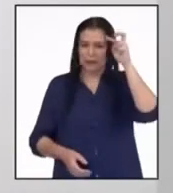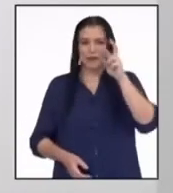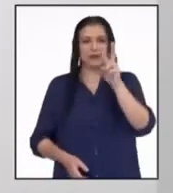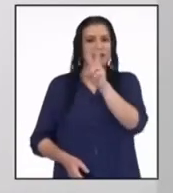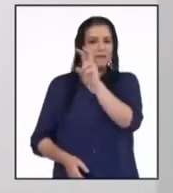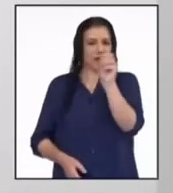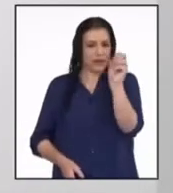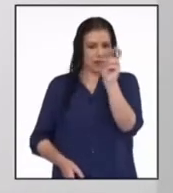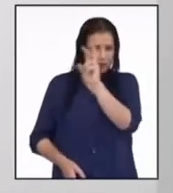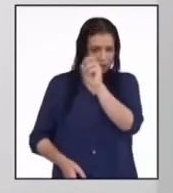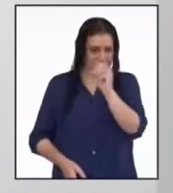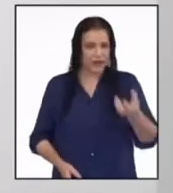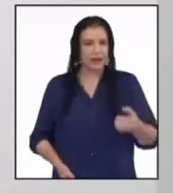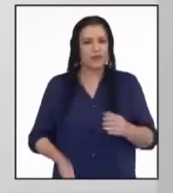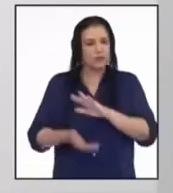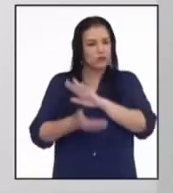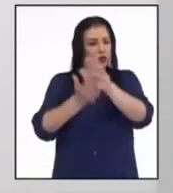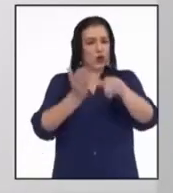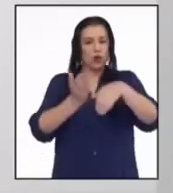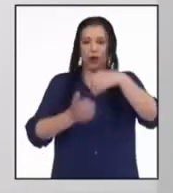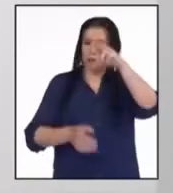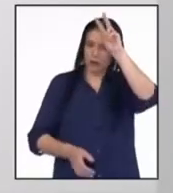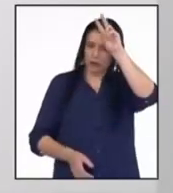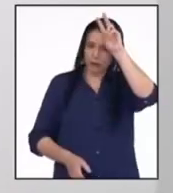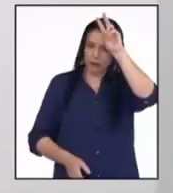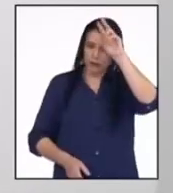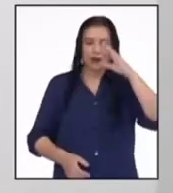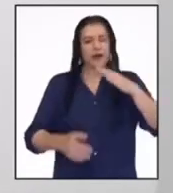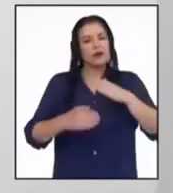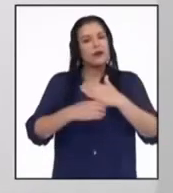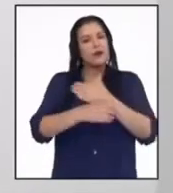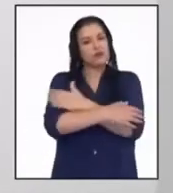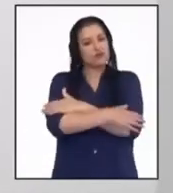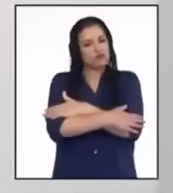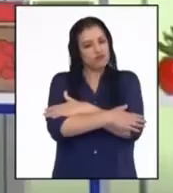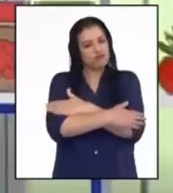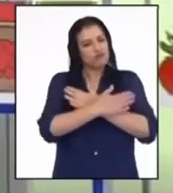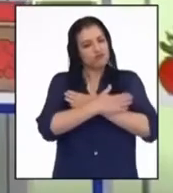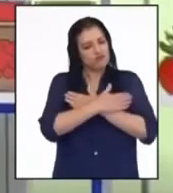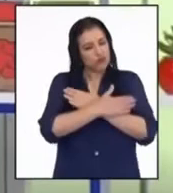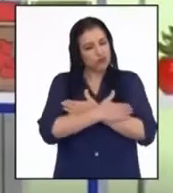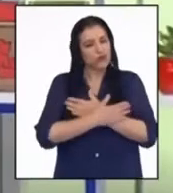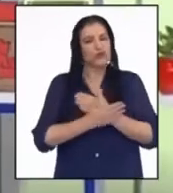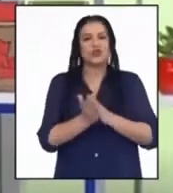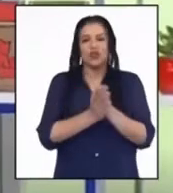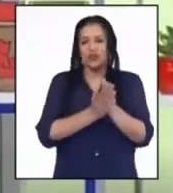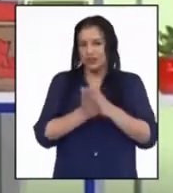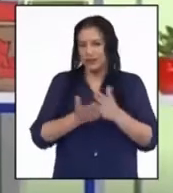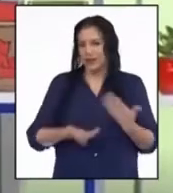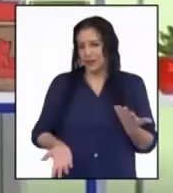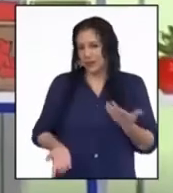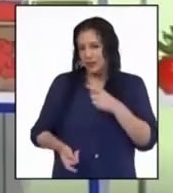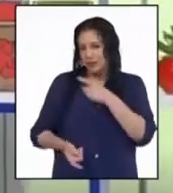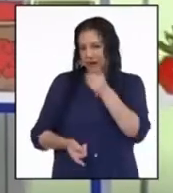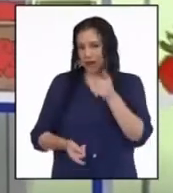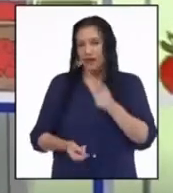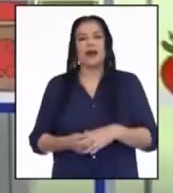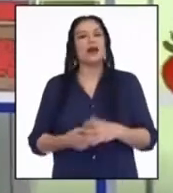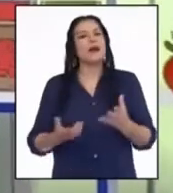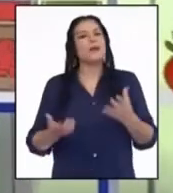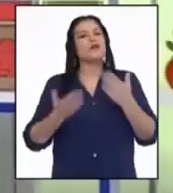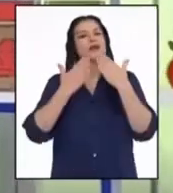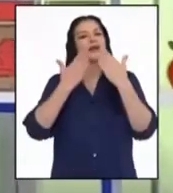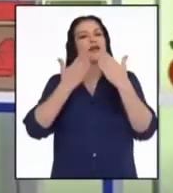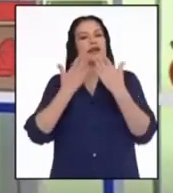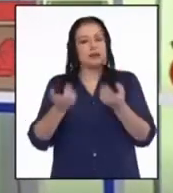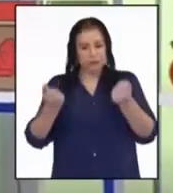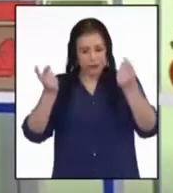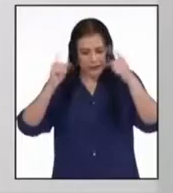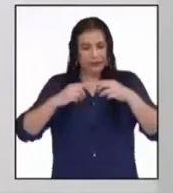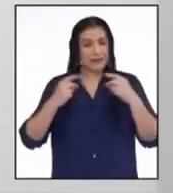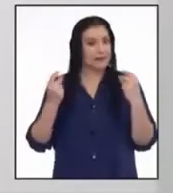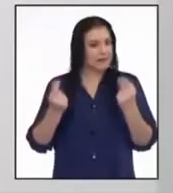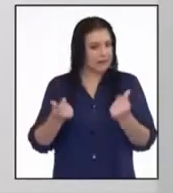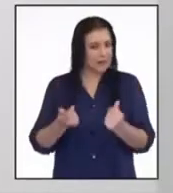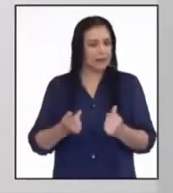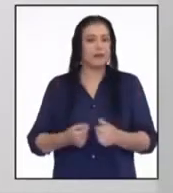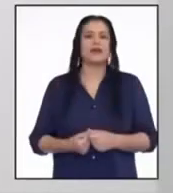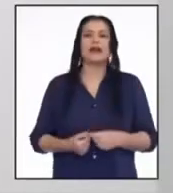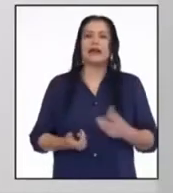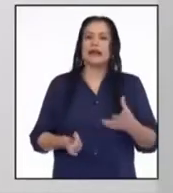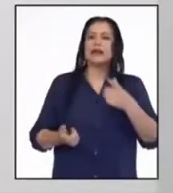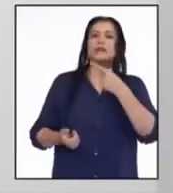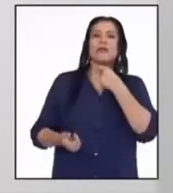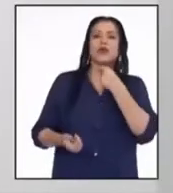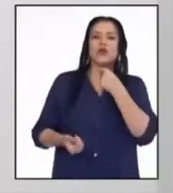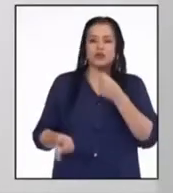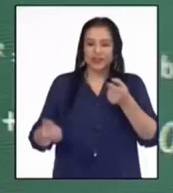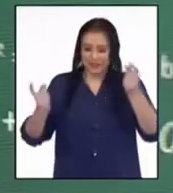promoción 2020 en todo el Perú. Un gusto saludarlos. Profesora, muchas gracias por estar con nosotros tan rapidito. Es que